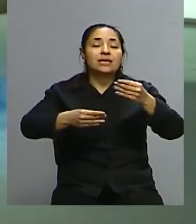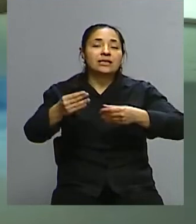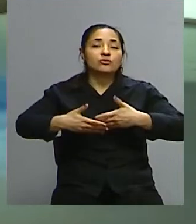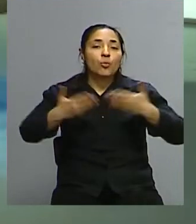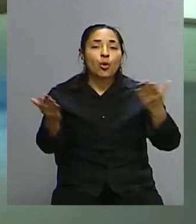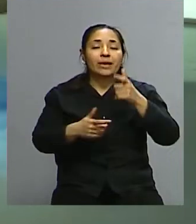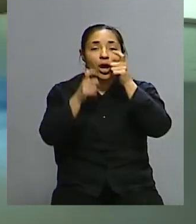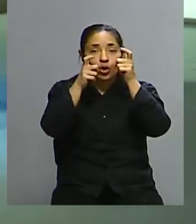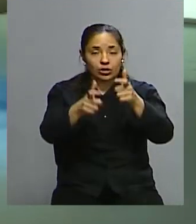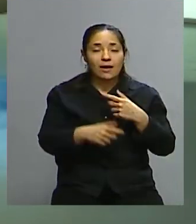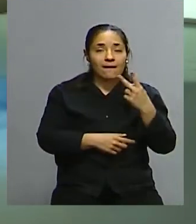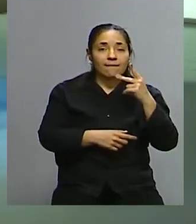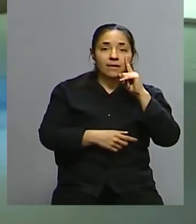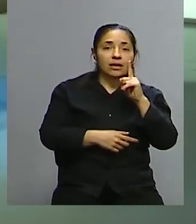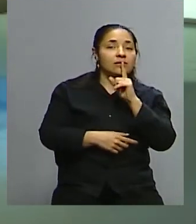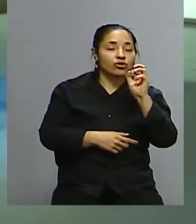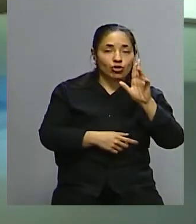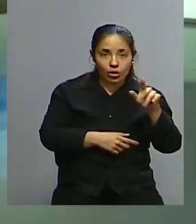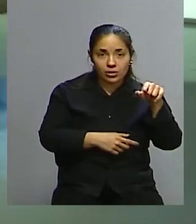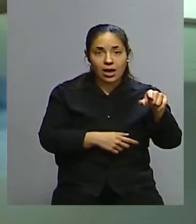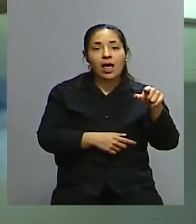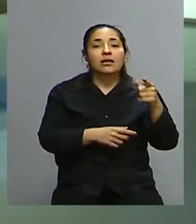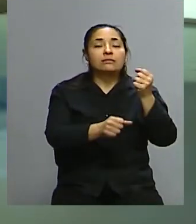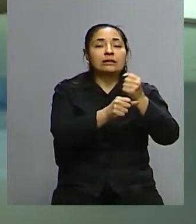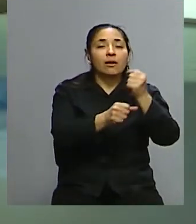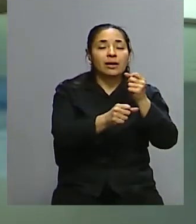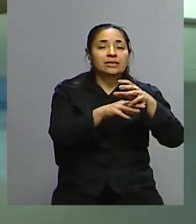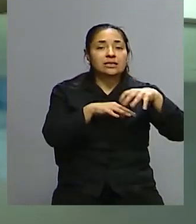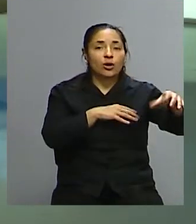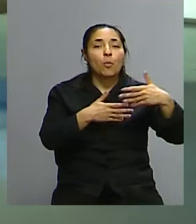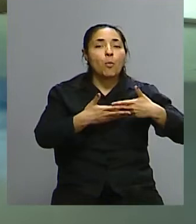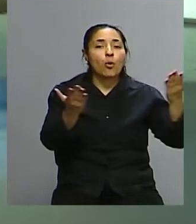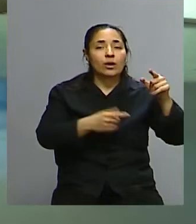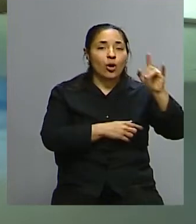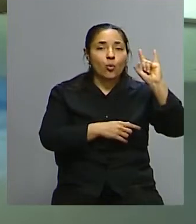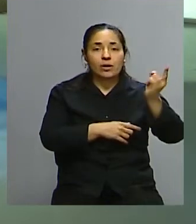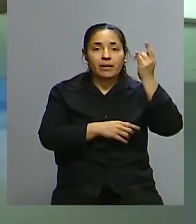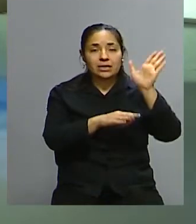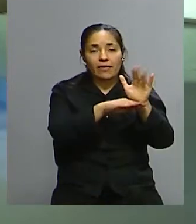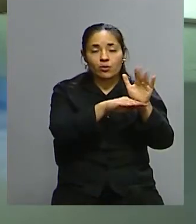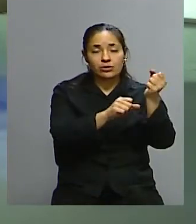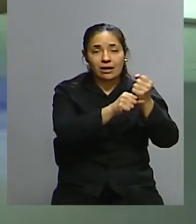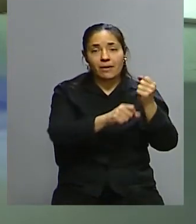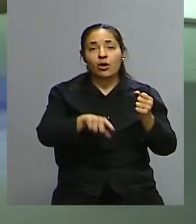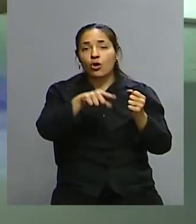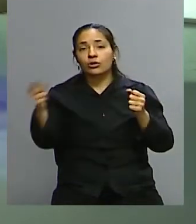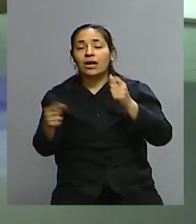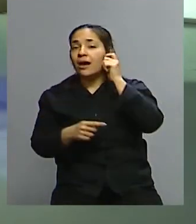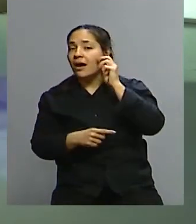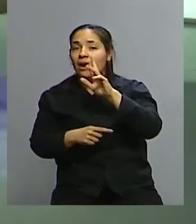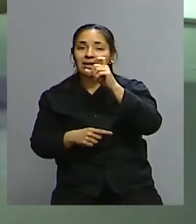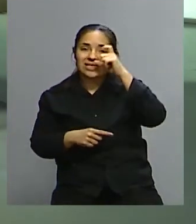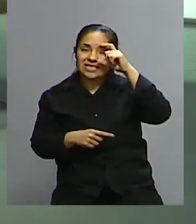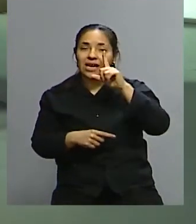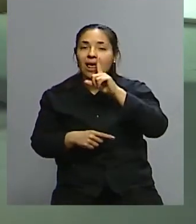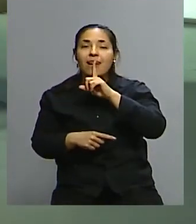Blasi, coordinador de la Maestría en Gestión Financiera del Sector Público de la UNCUYO, y Graciela Salvo, que es directora de Auditoría Interna y Control de